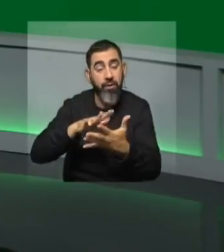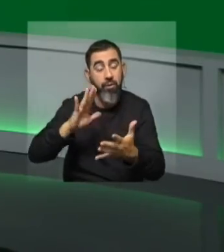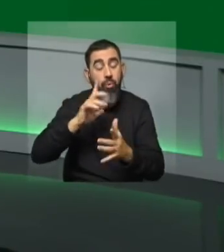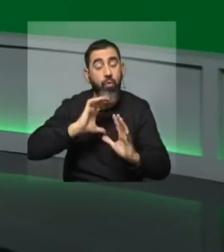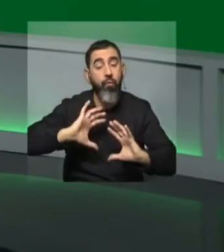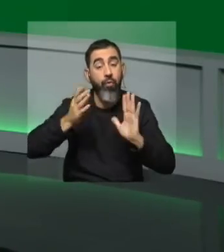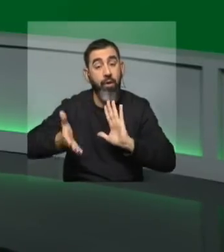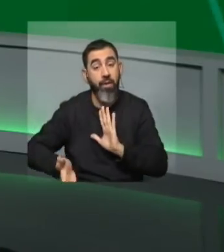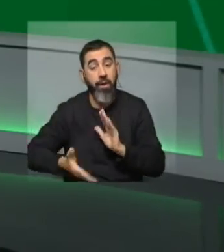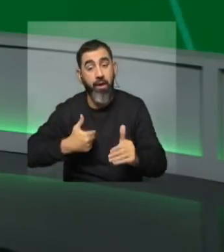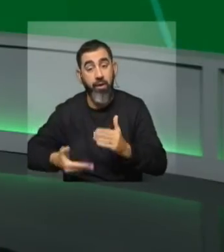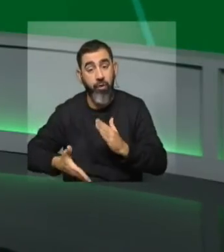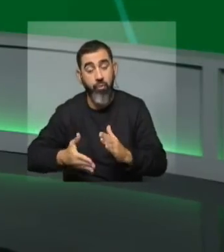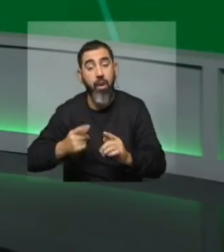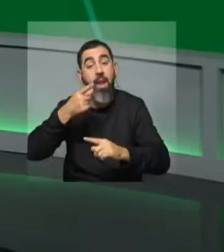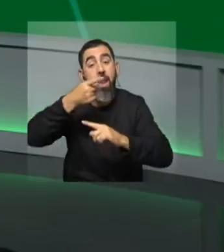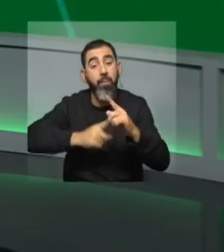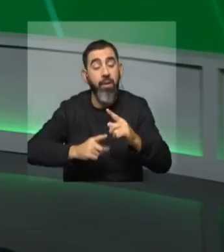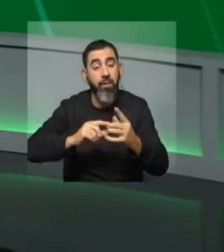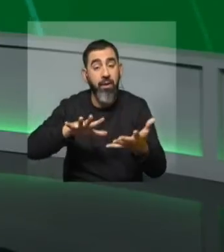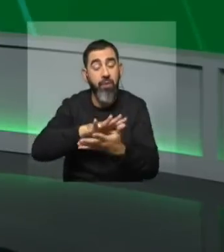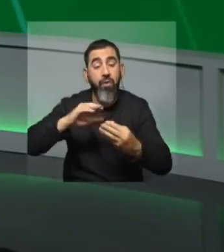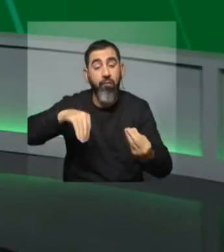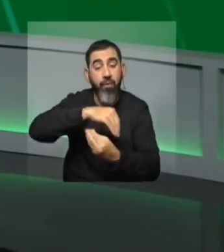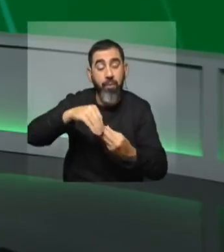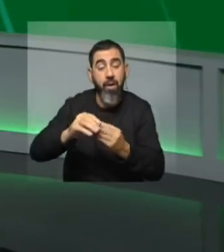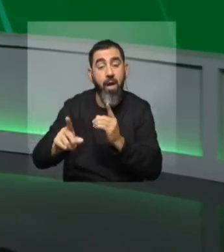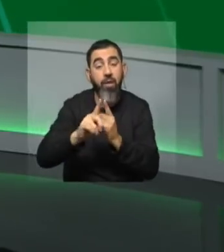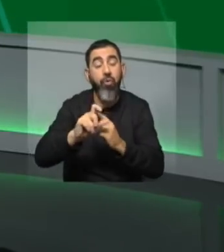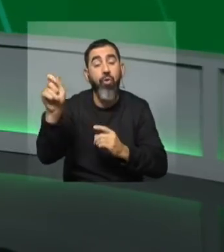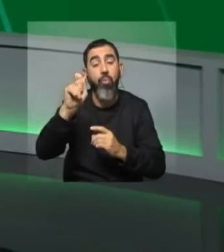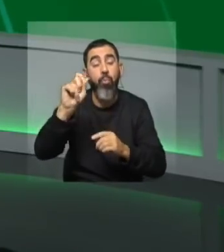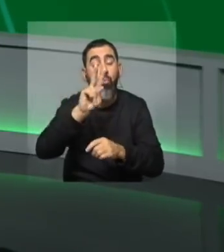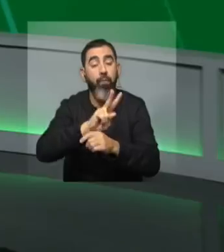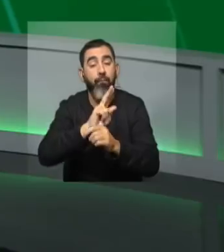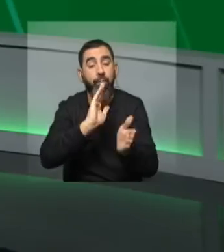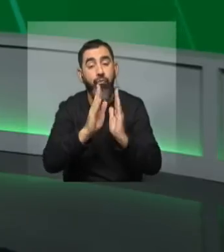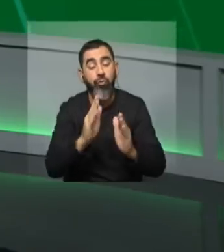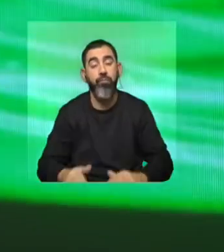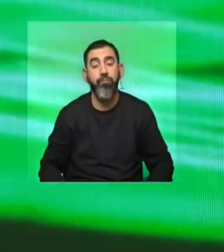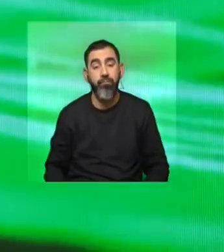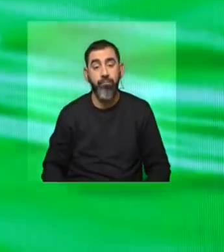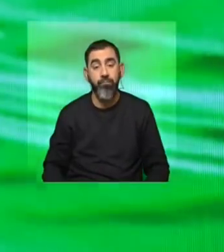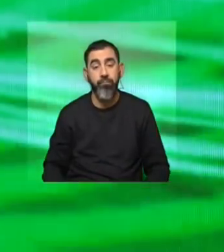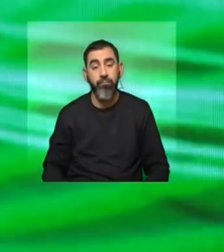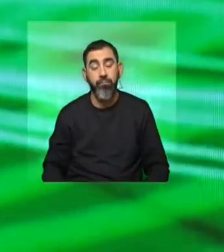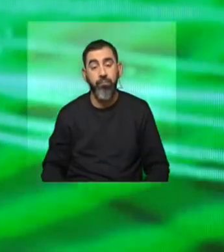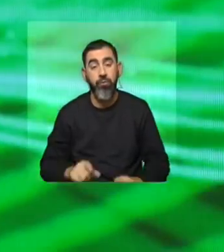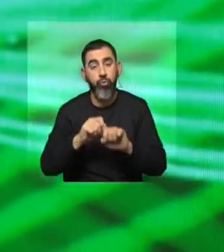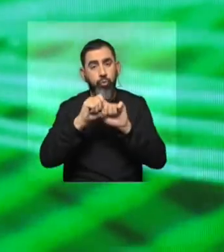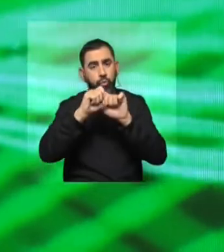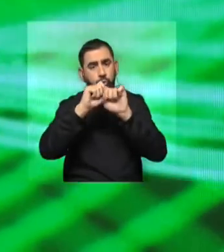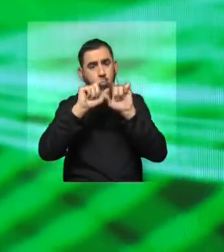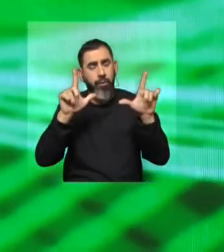y de violencia basada en género y la mitad de los casos de familia son atendidos por los defensores públicos. Nos sorprendió un poco que el